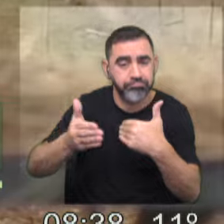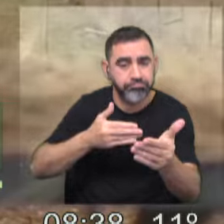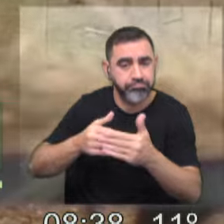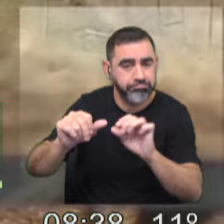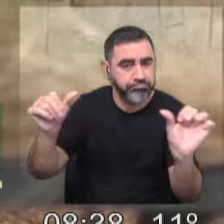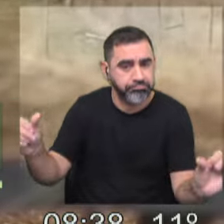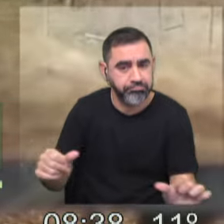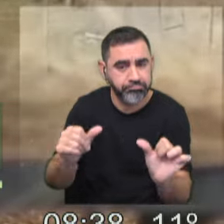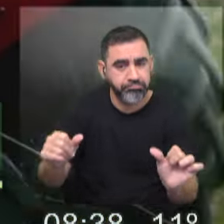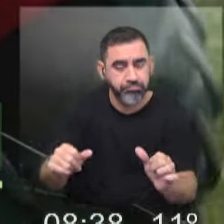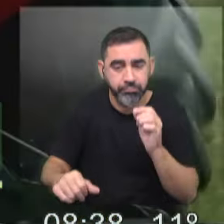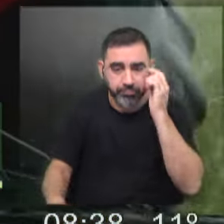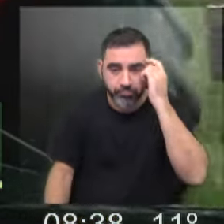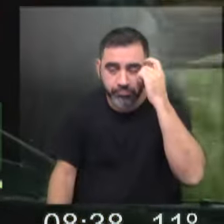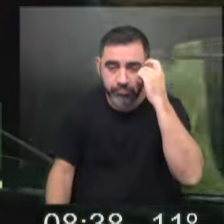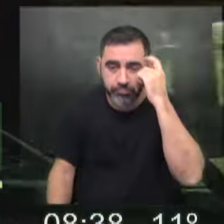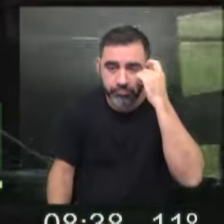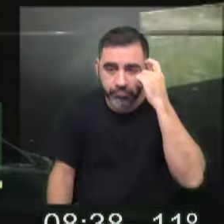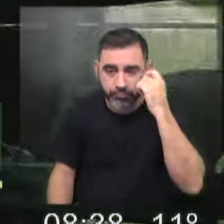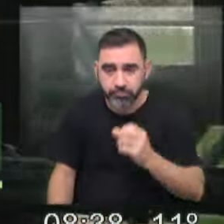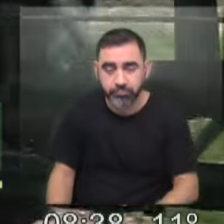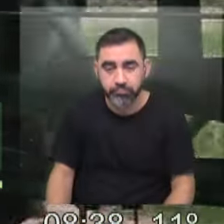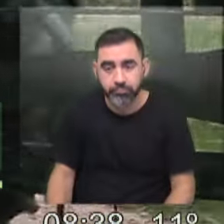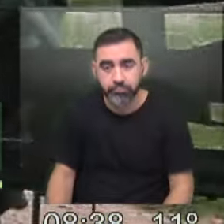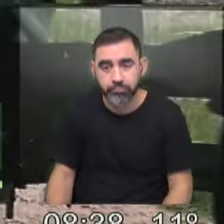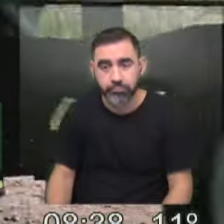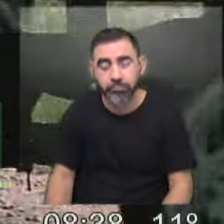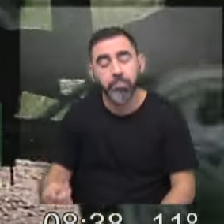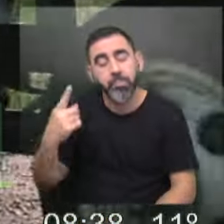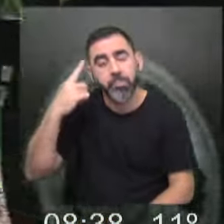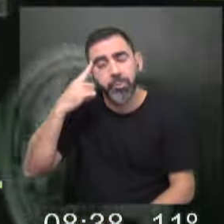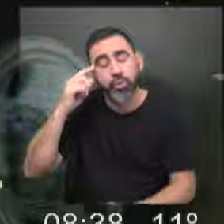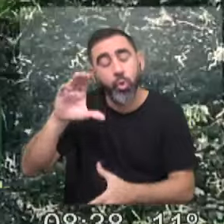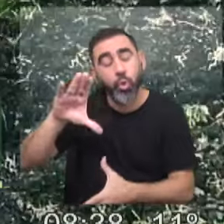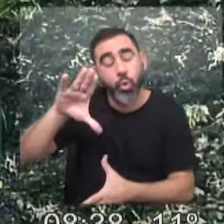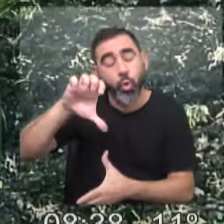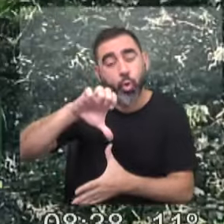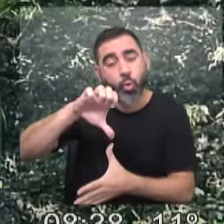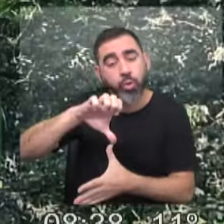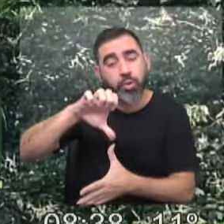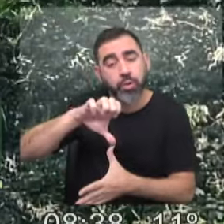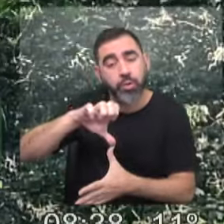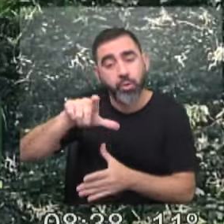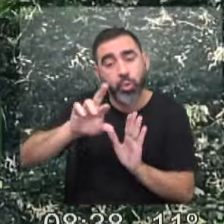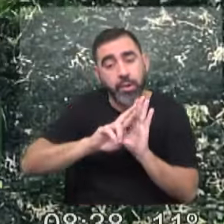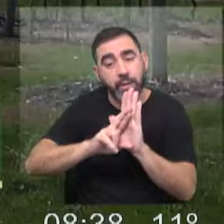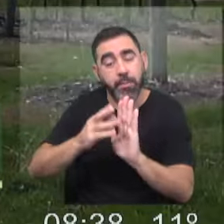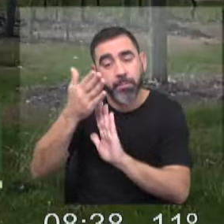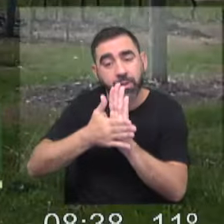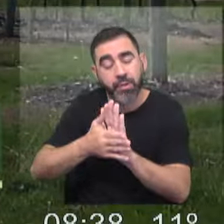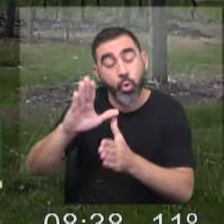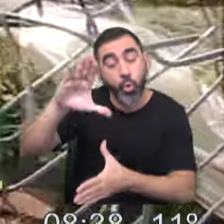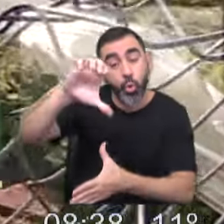implementando o no se está llegando a que puedan alimentarse bien. Y pienso sobre todo en el continente, usted que es representante nacional, un continente